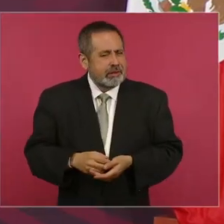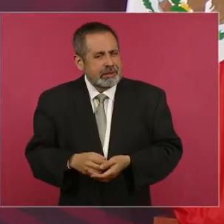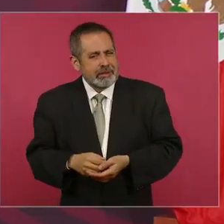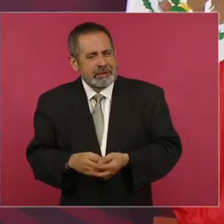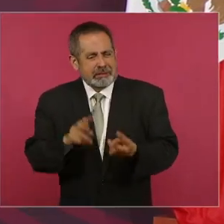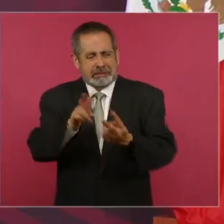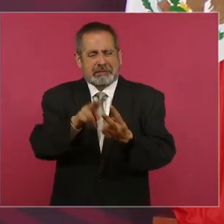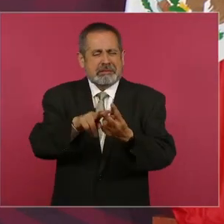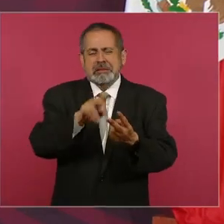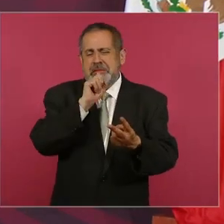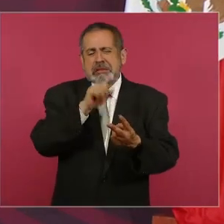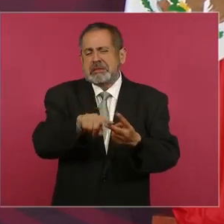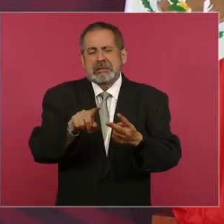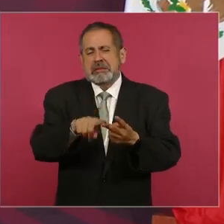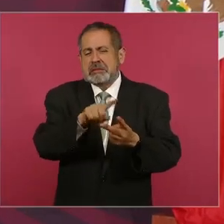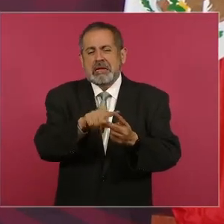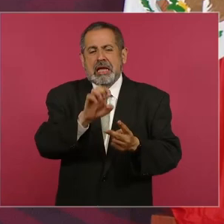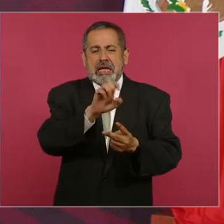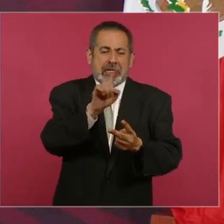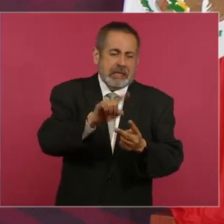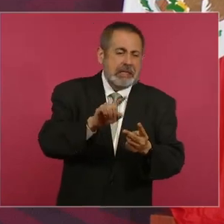porque siempre